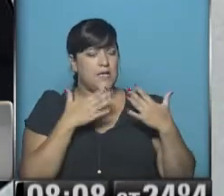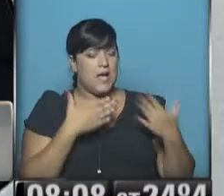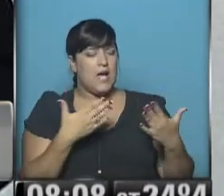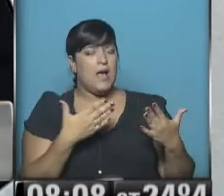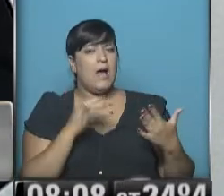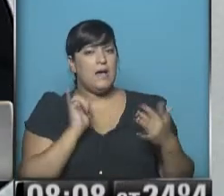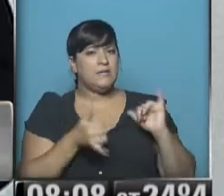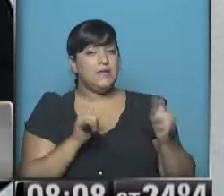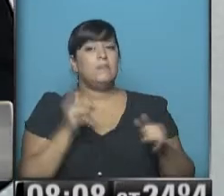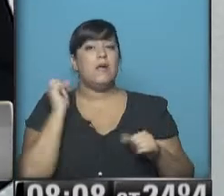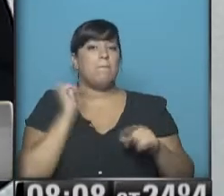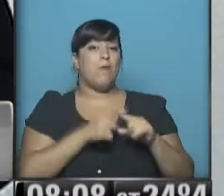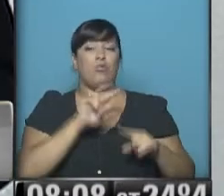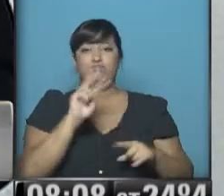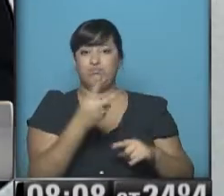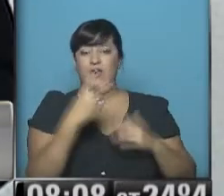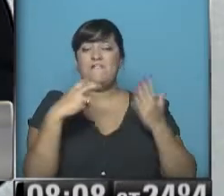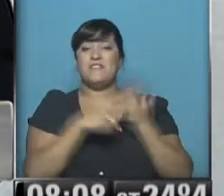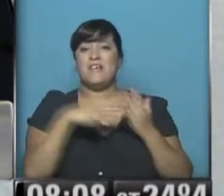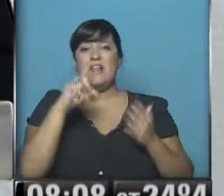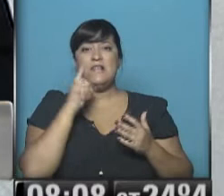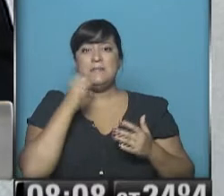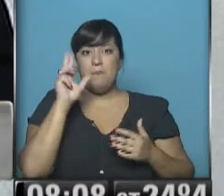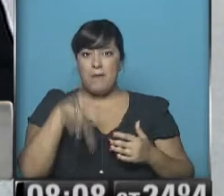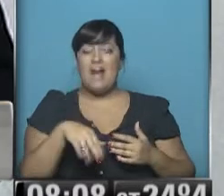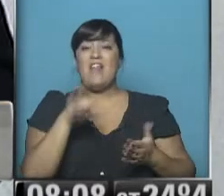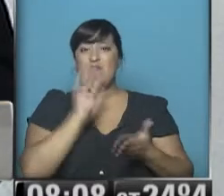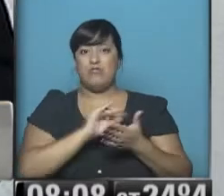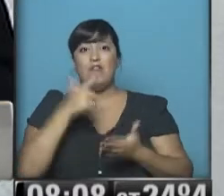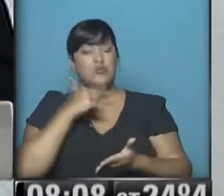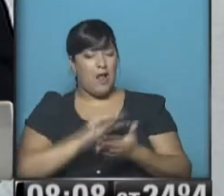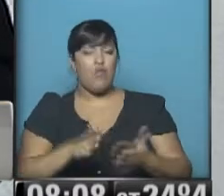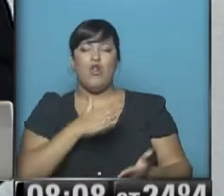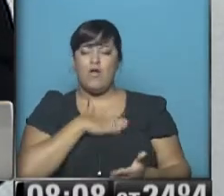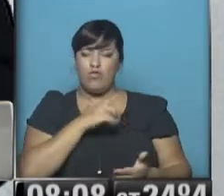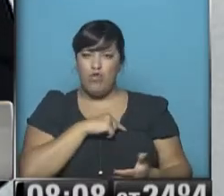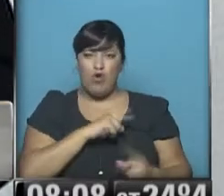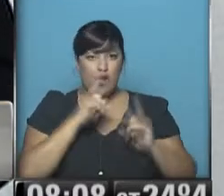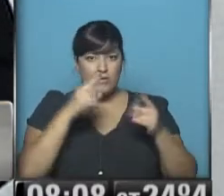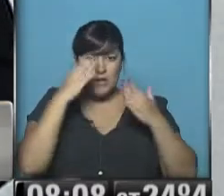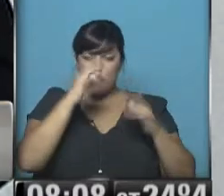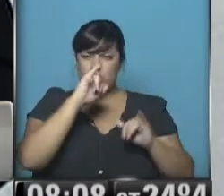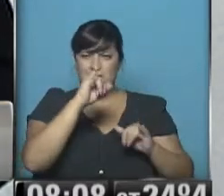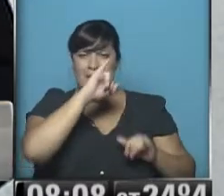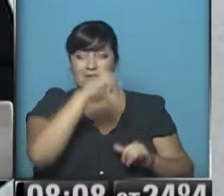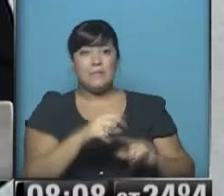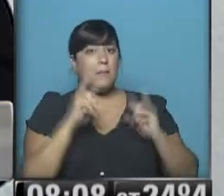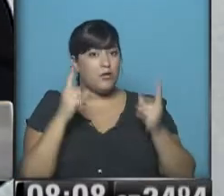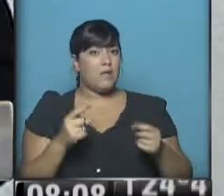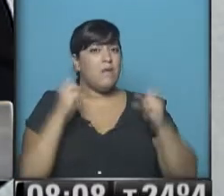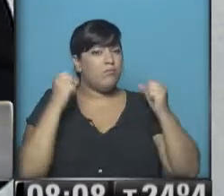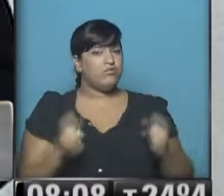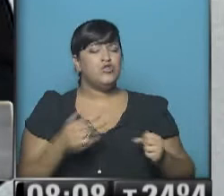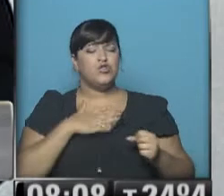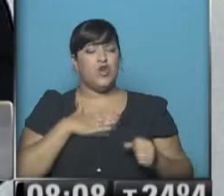la desaparición física del fiscal alberto nisman pero a su vez también estableciendo claramente la posición de la república argentina